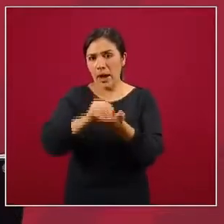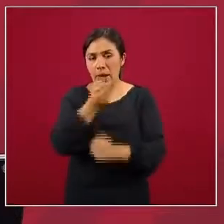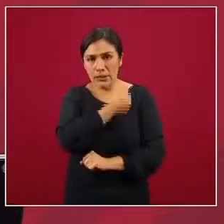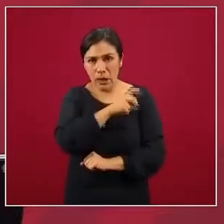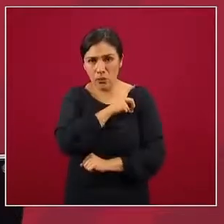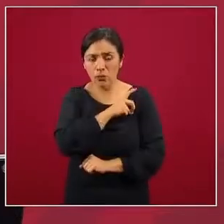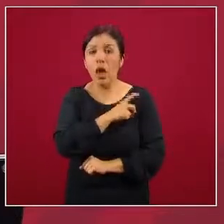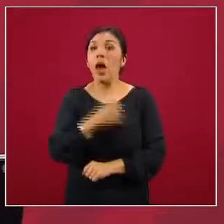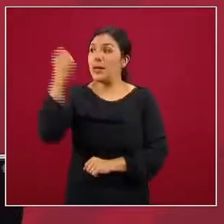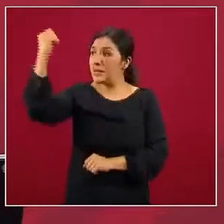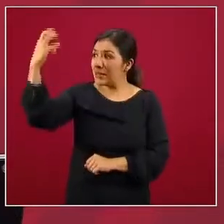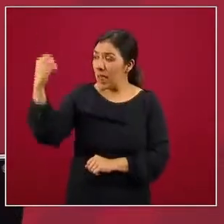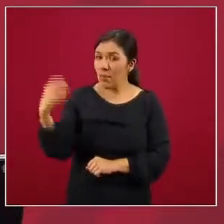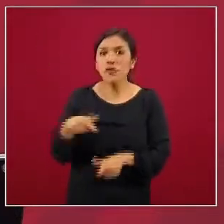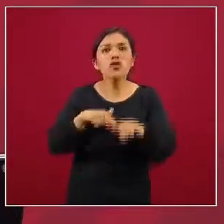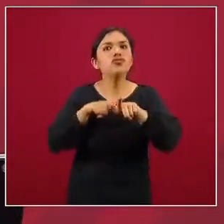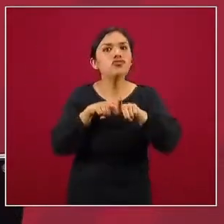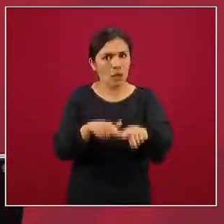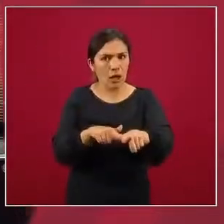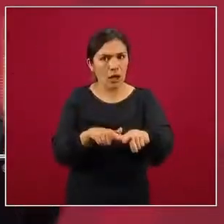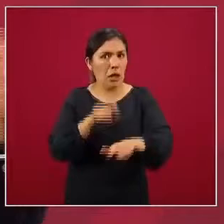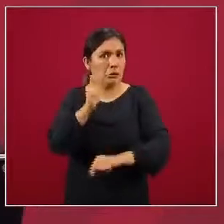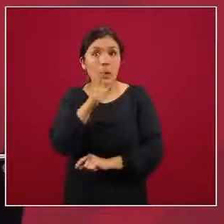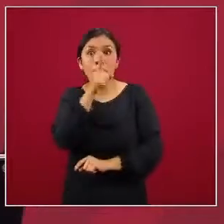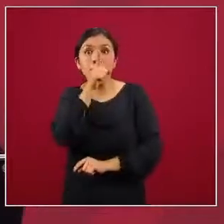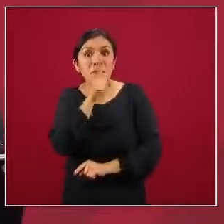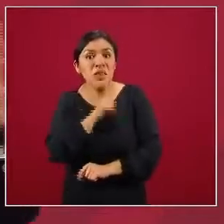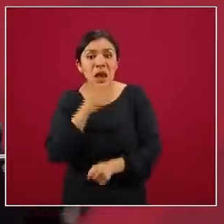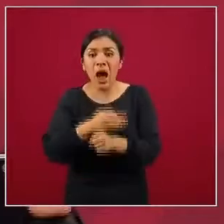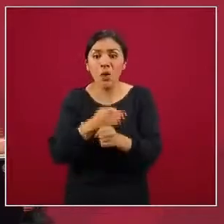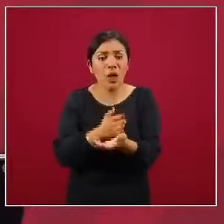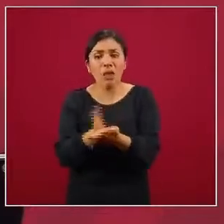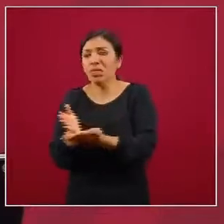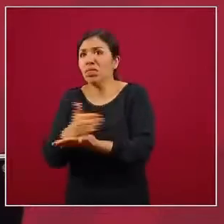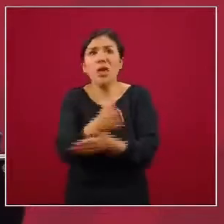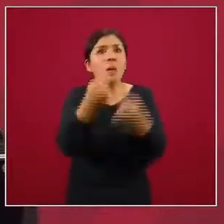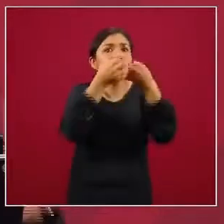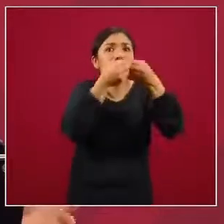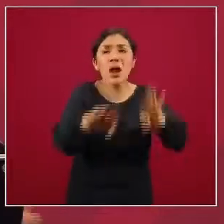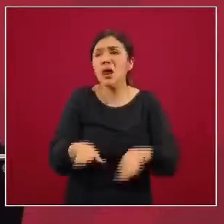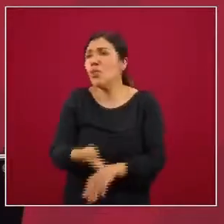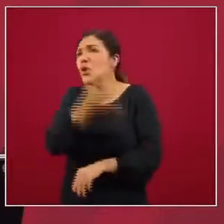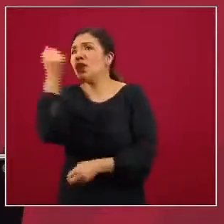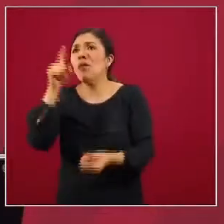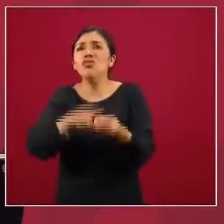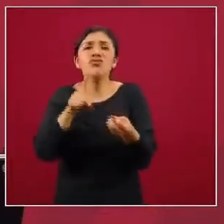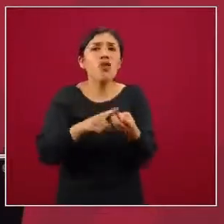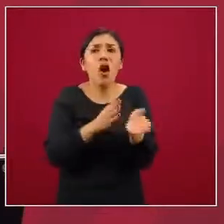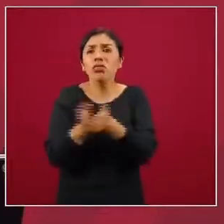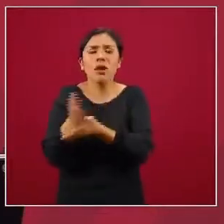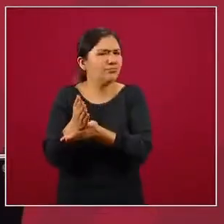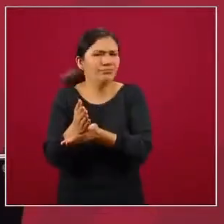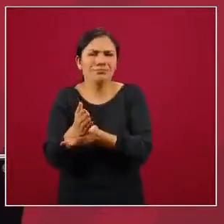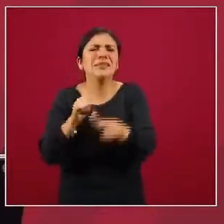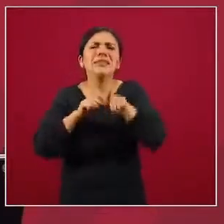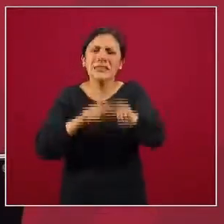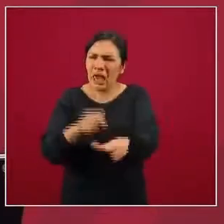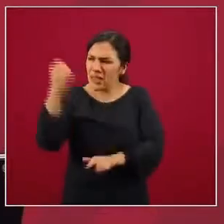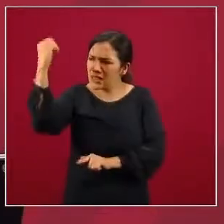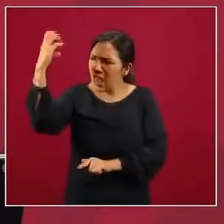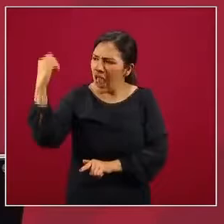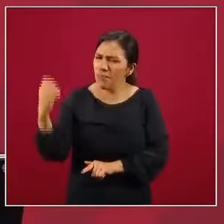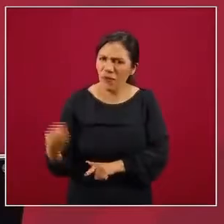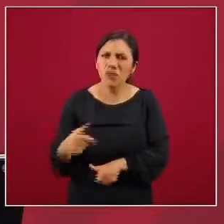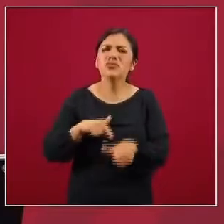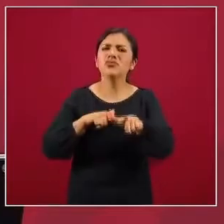¿Sigue vigente el semáforo? No es cierto que estamos sin brújula, que estamos a la deriva, que no sabemos a dónde vamos. Sigue vigente el